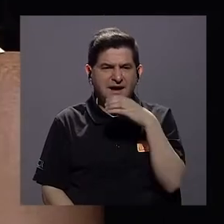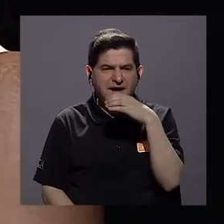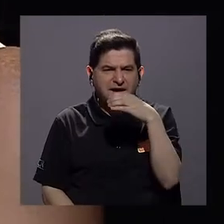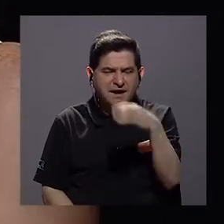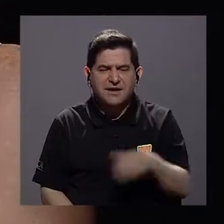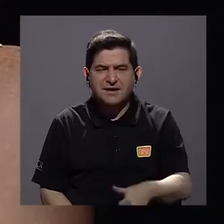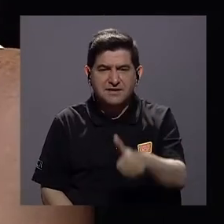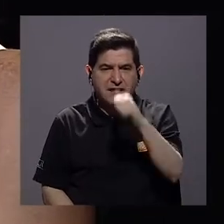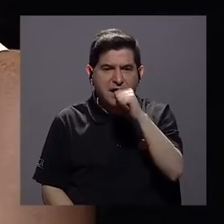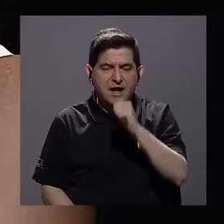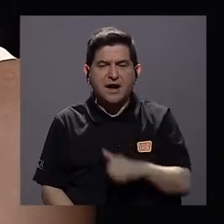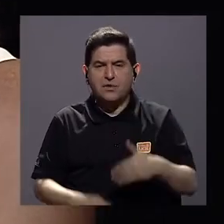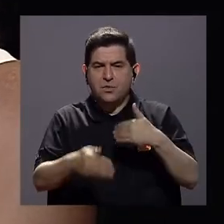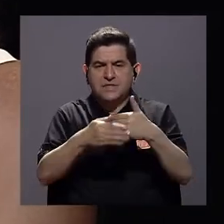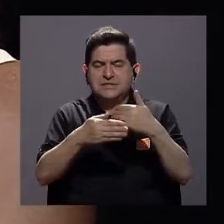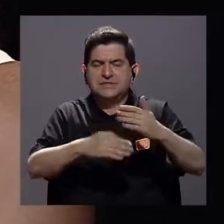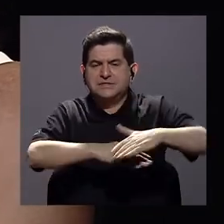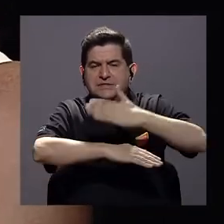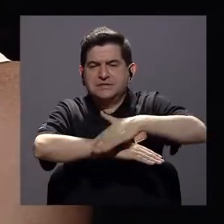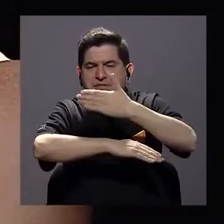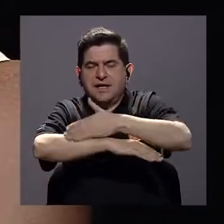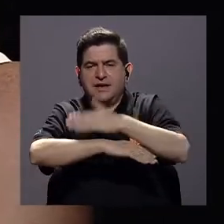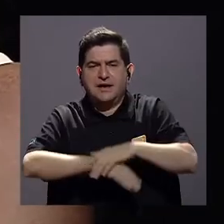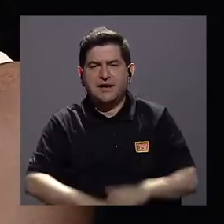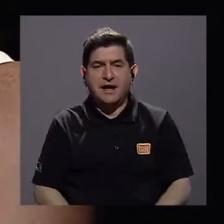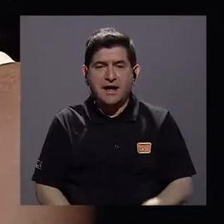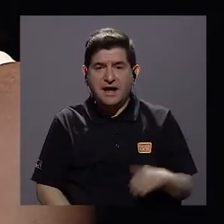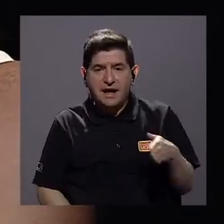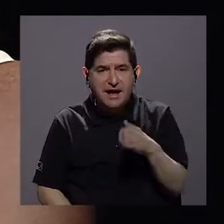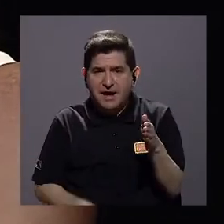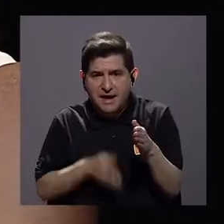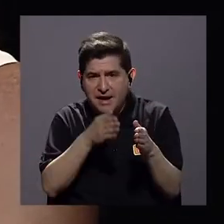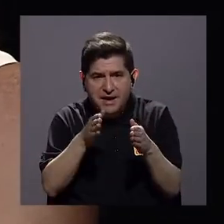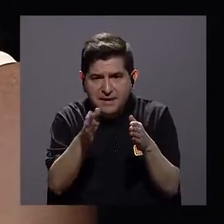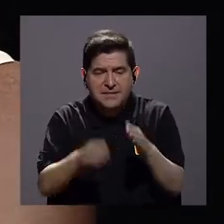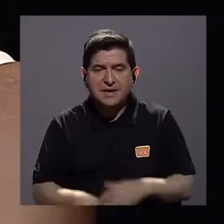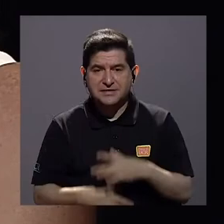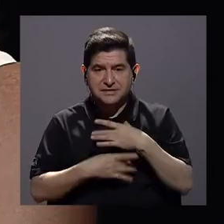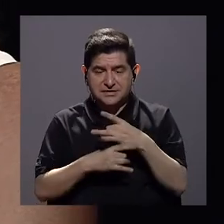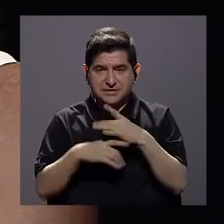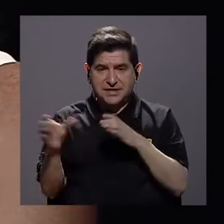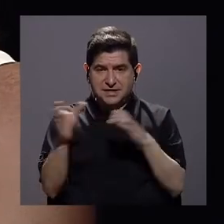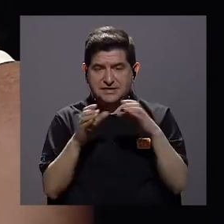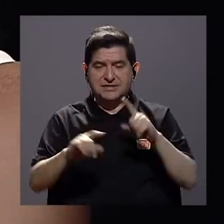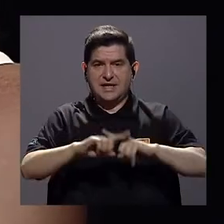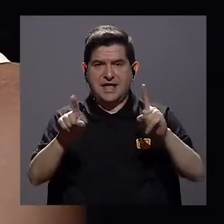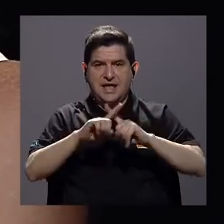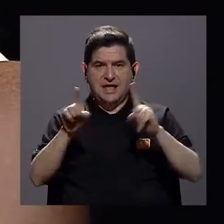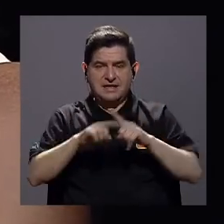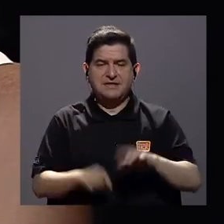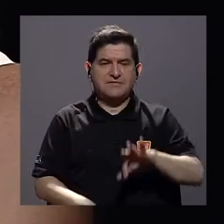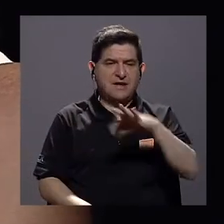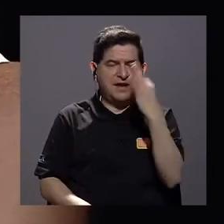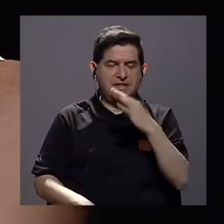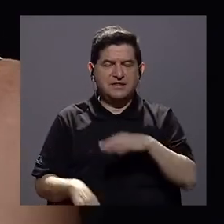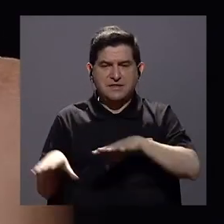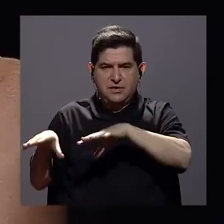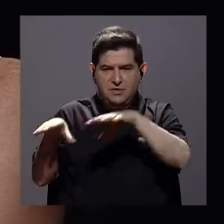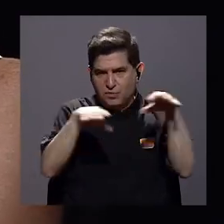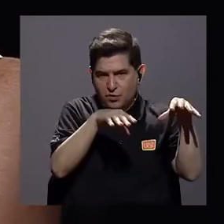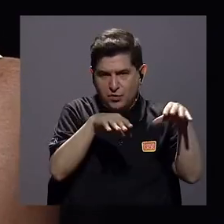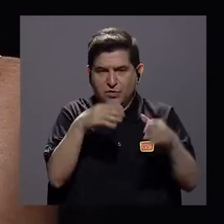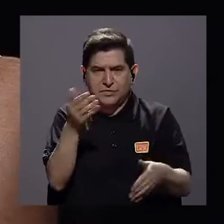las aguas más costeras y vamos a tener movilización de los peces de interés comercial en diferentes formas. A